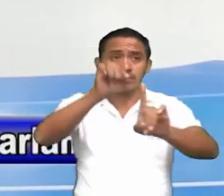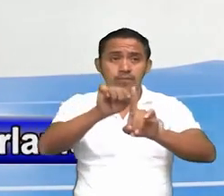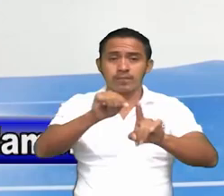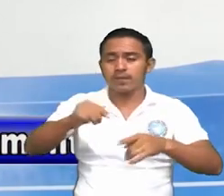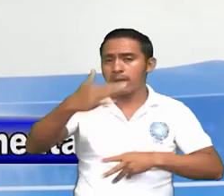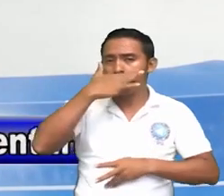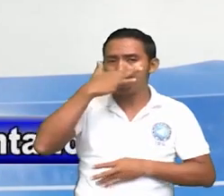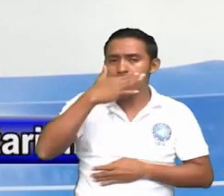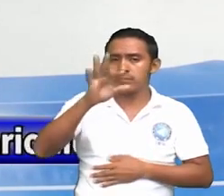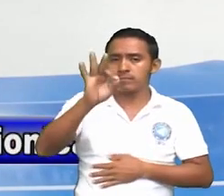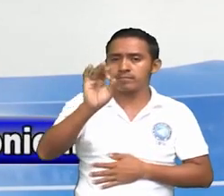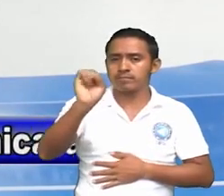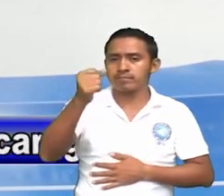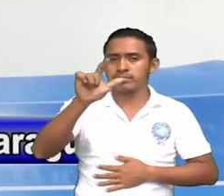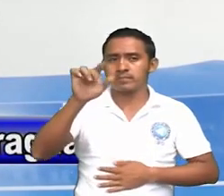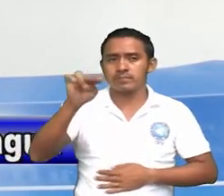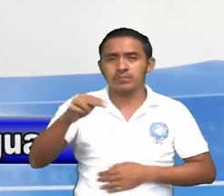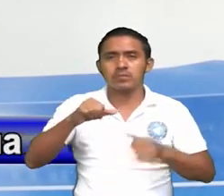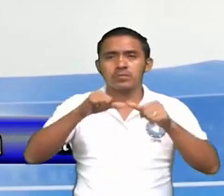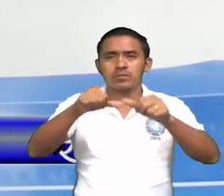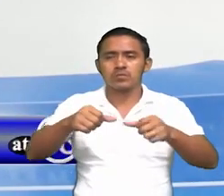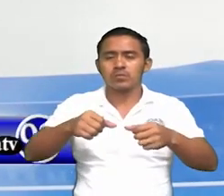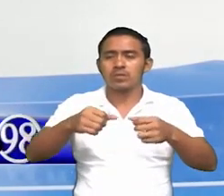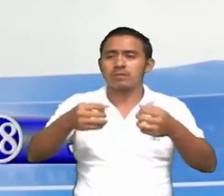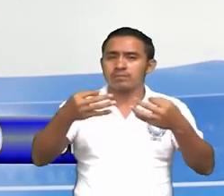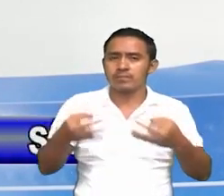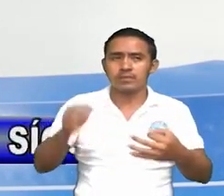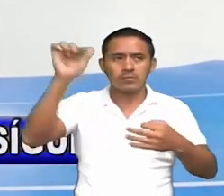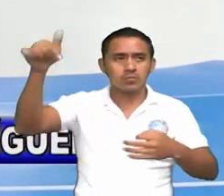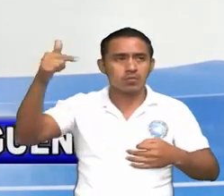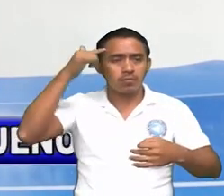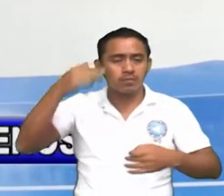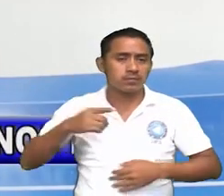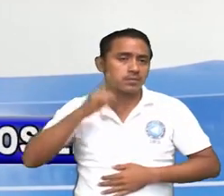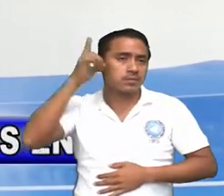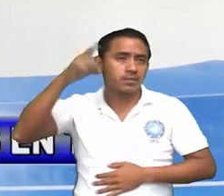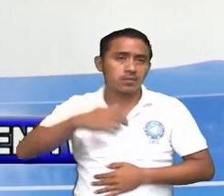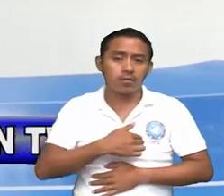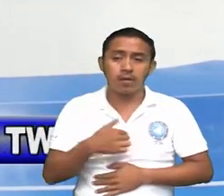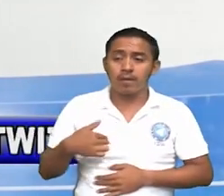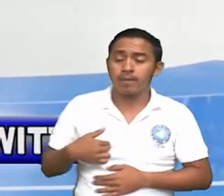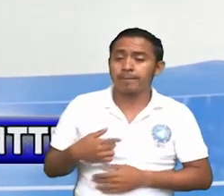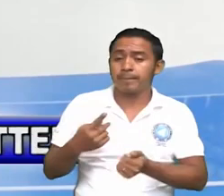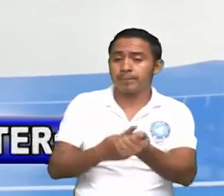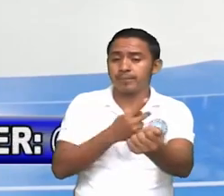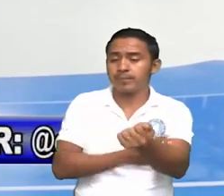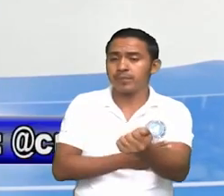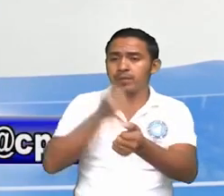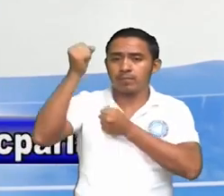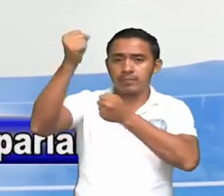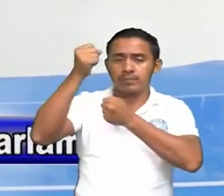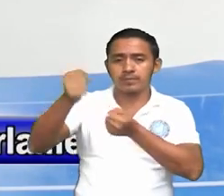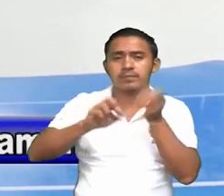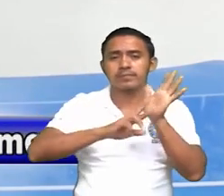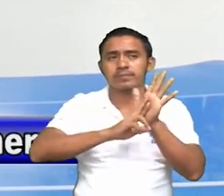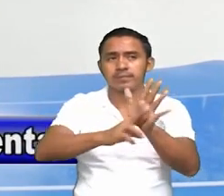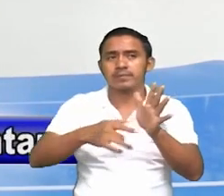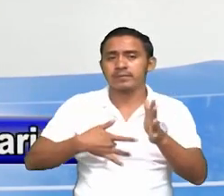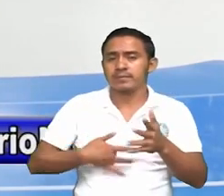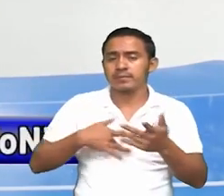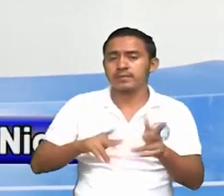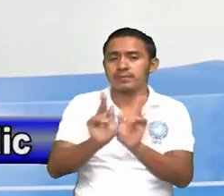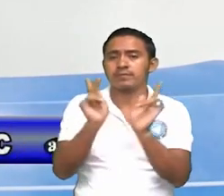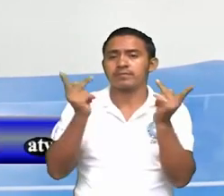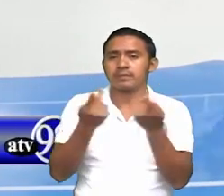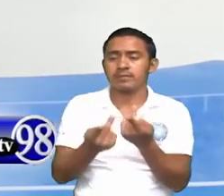Frente Sandinista es continuar siendo un gobierno que desarrolle un proyecto revolucionario que dé respuesta a las necesidades del